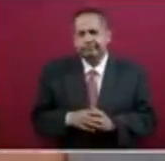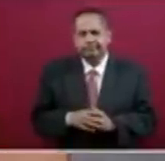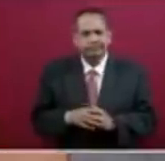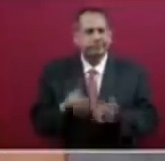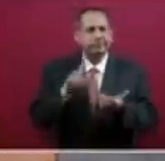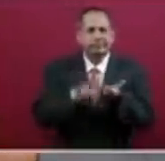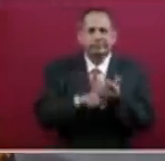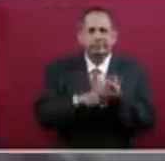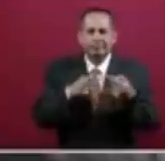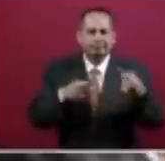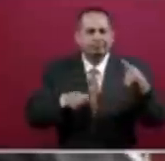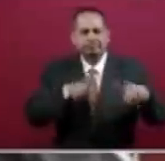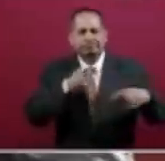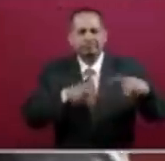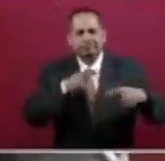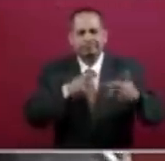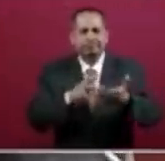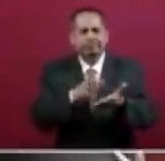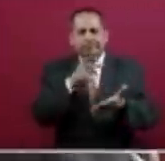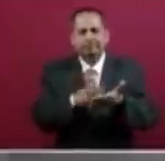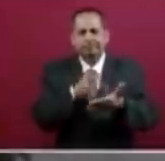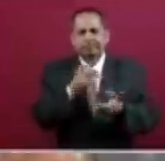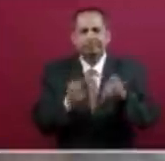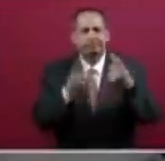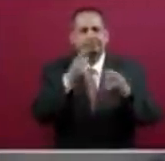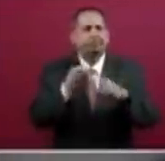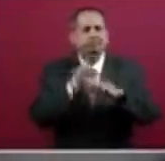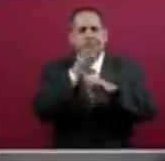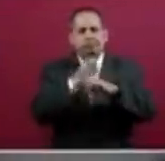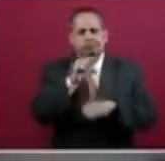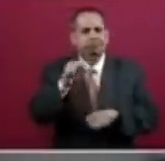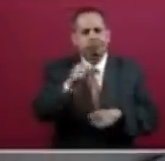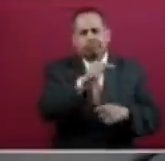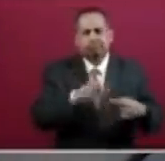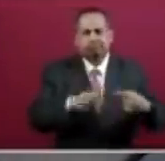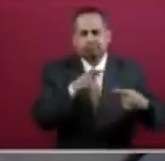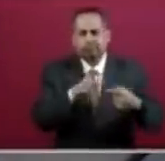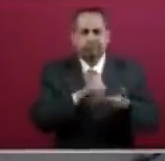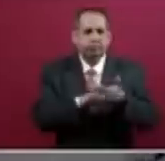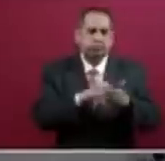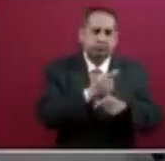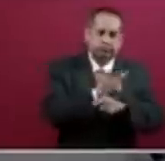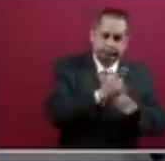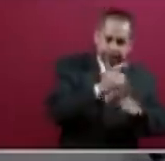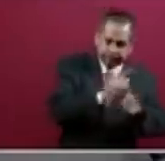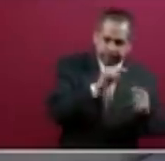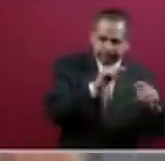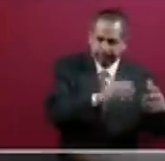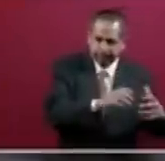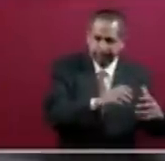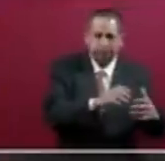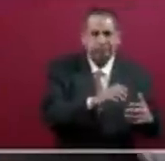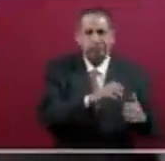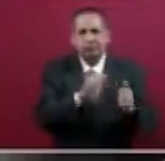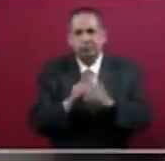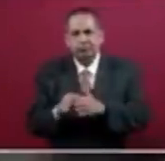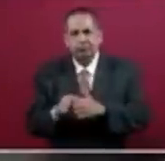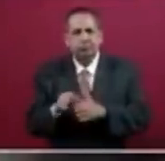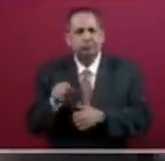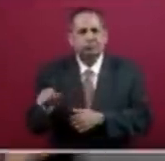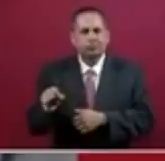polémica que se repite en algunos estados de taxistas con lo del